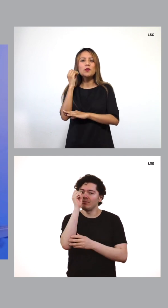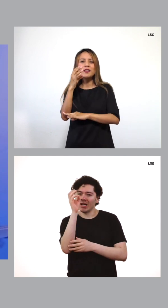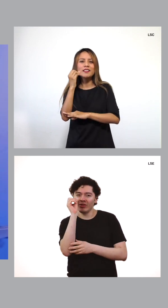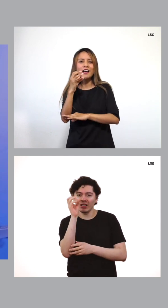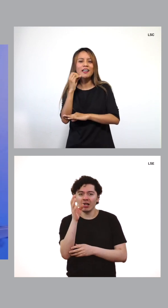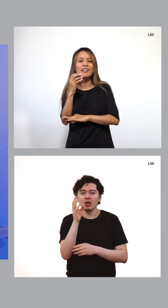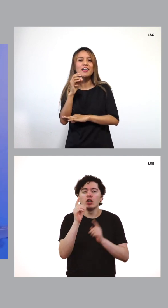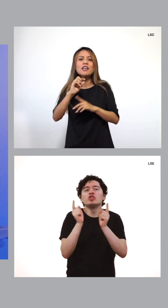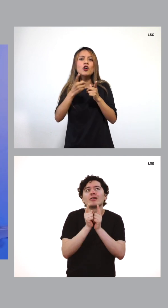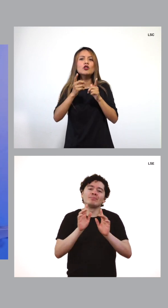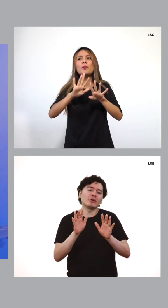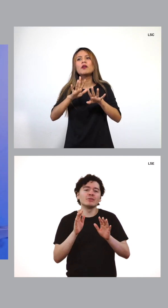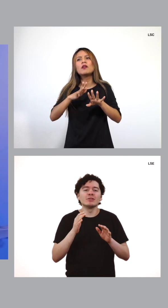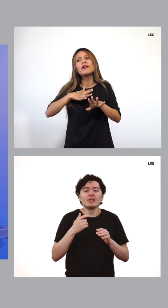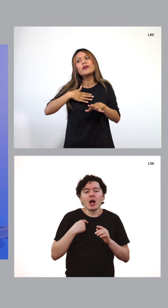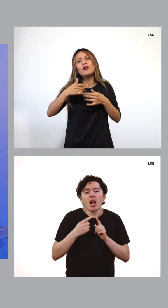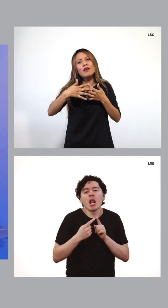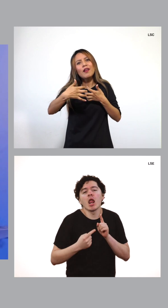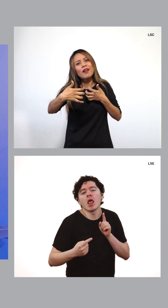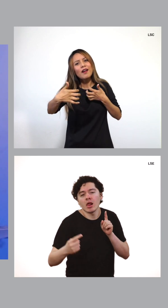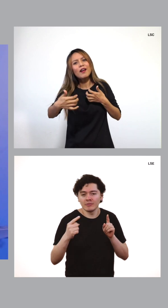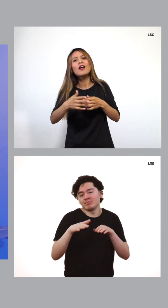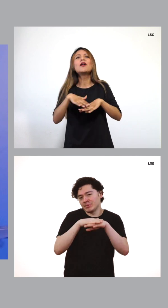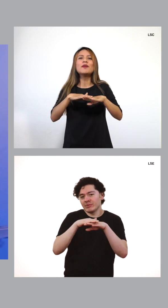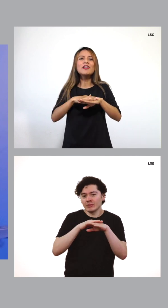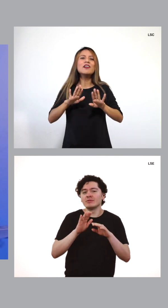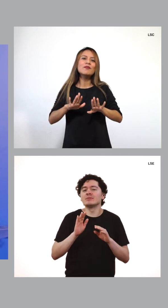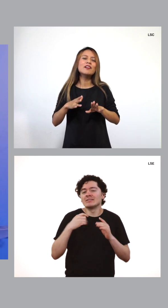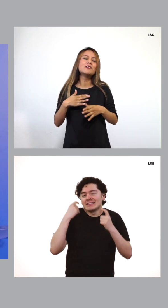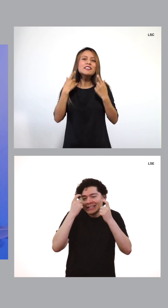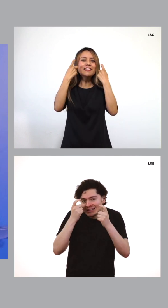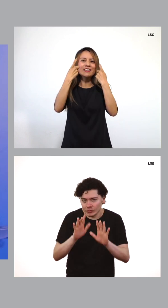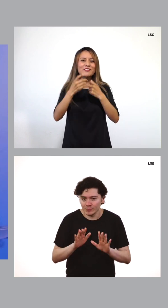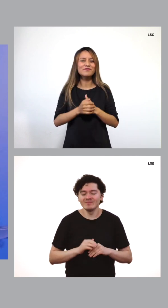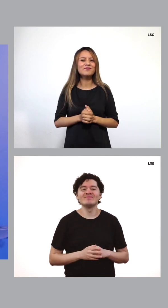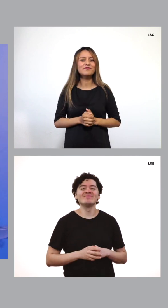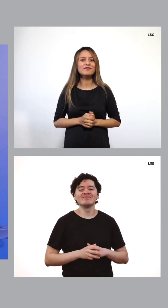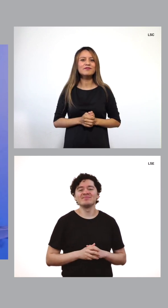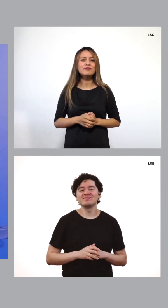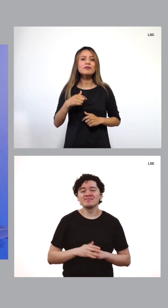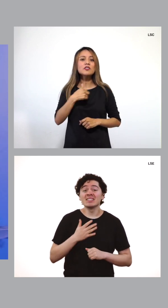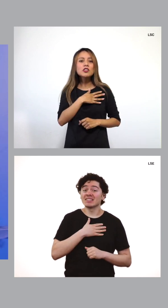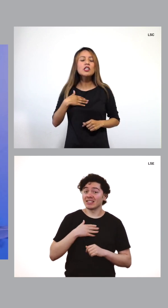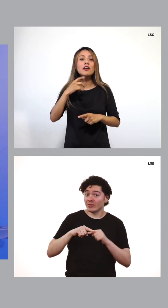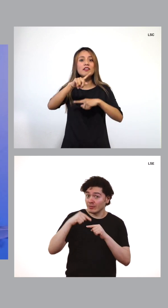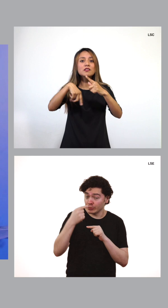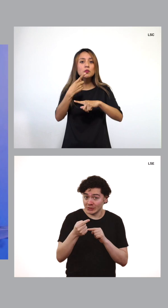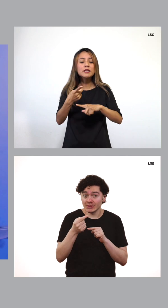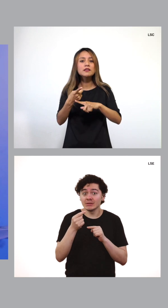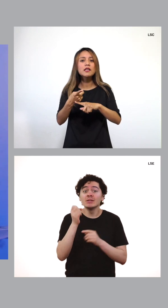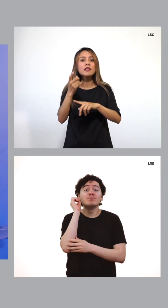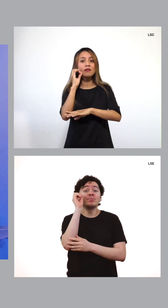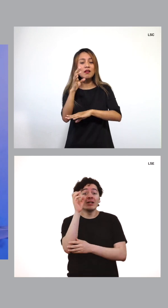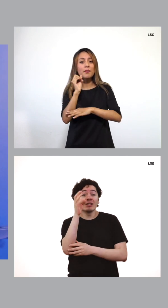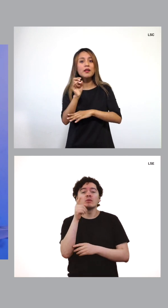sabes que es verdad, pero honestamente hoy sí que voy a ser breve porque quiero que tengas un momento cuando acabe este mensaje, acabe este vídeo para